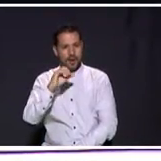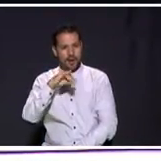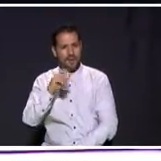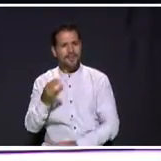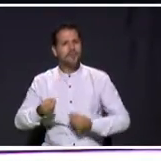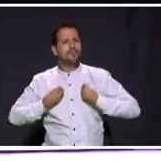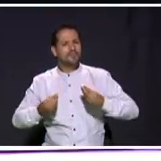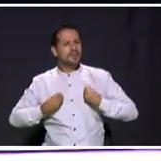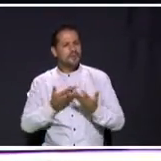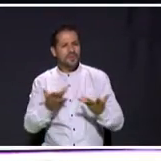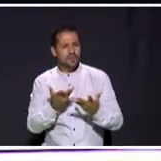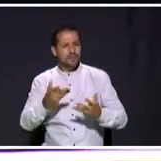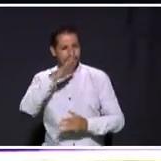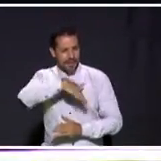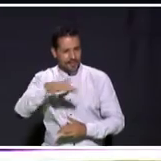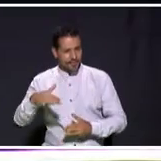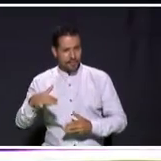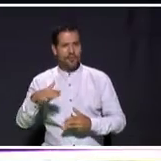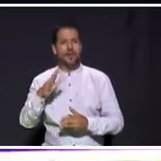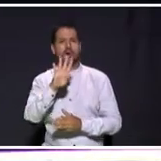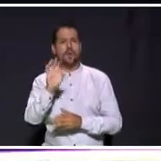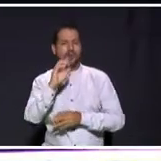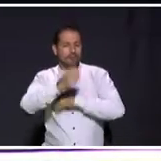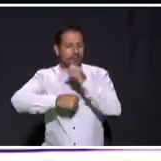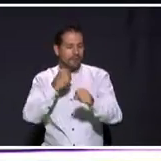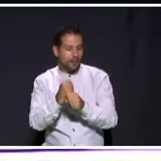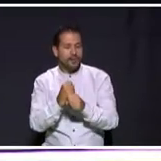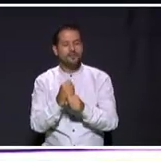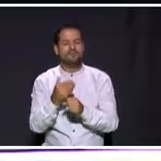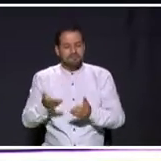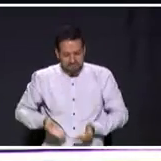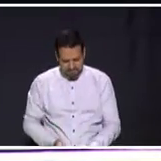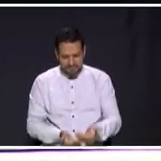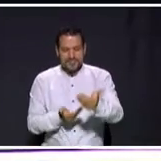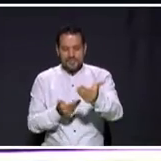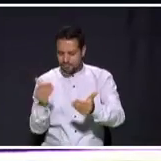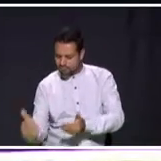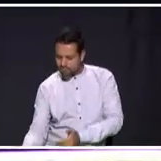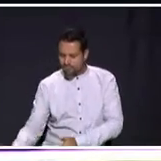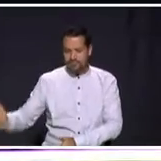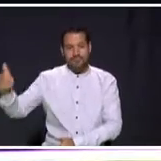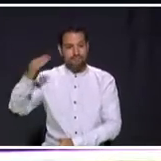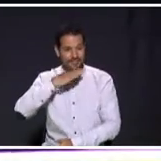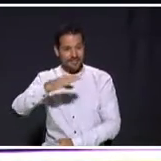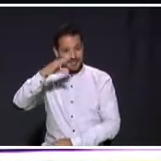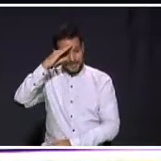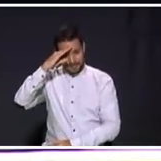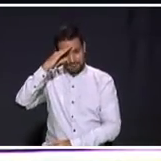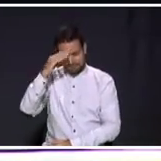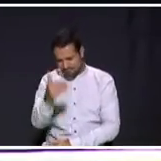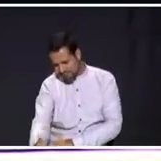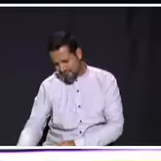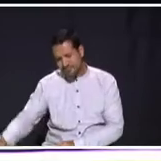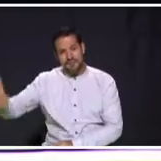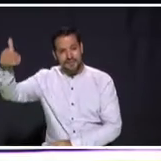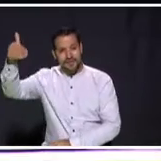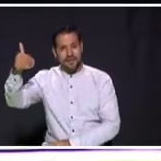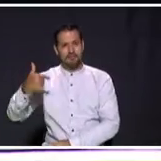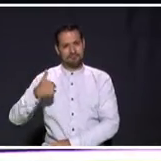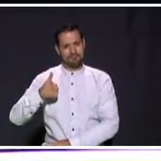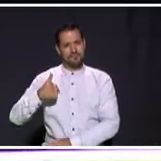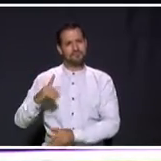de 40 años de edad nacido y criado en la ciudad de medellín una persona que estudió derecho en la